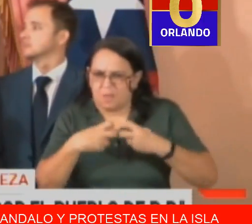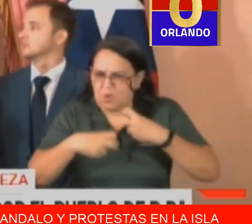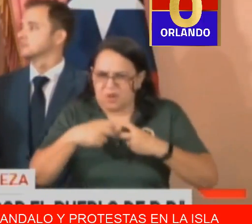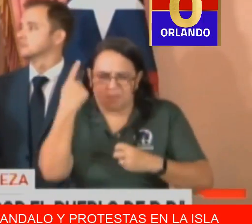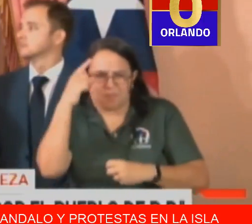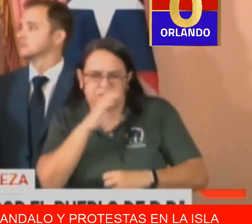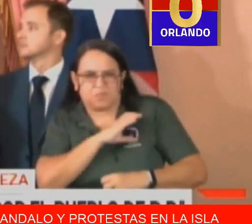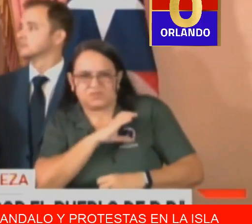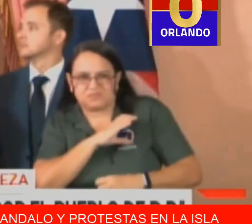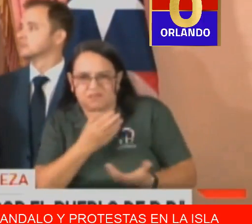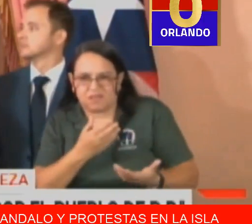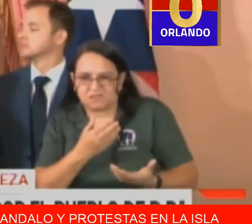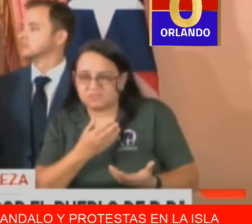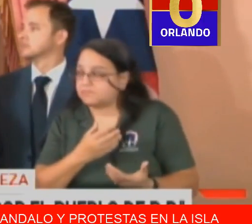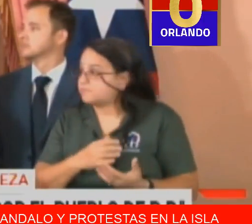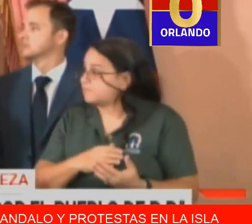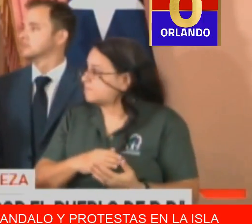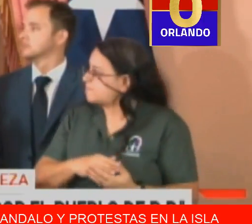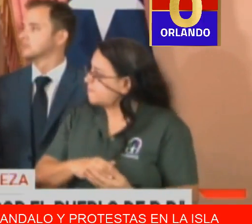yo...